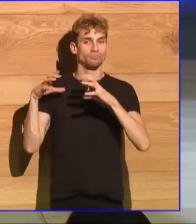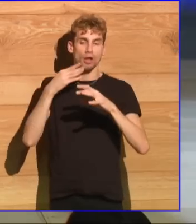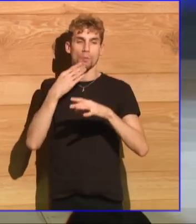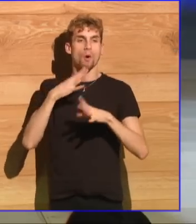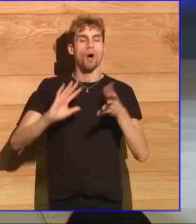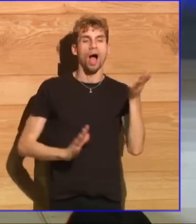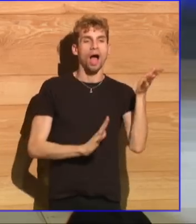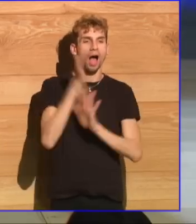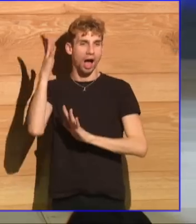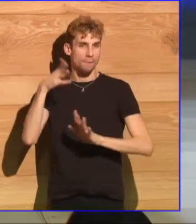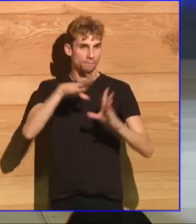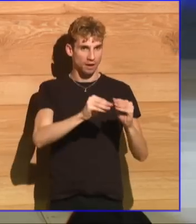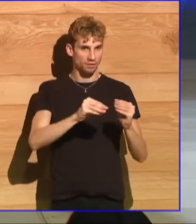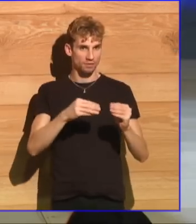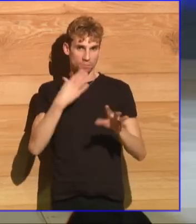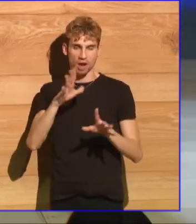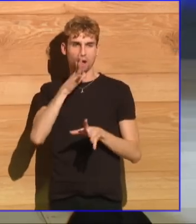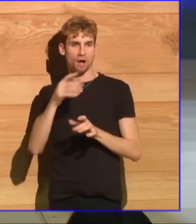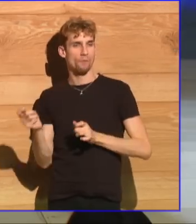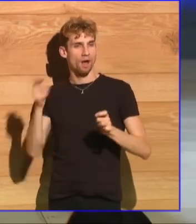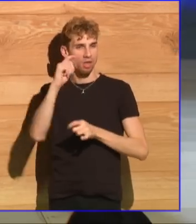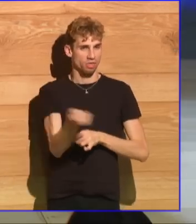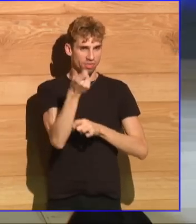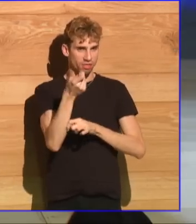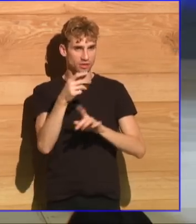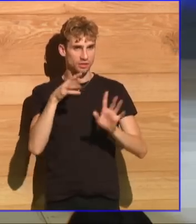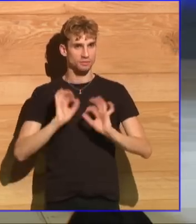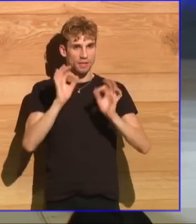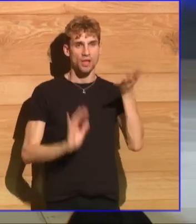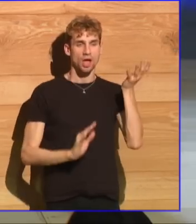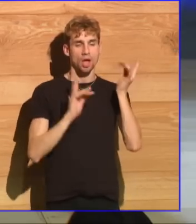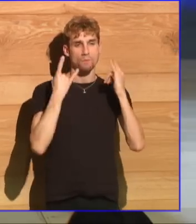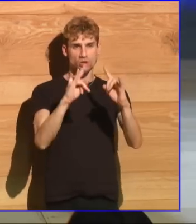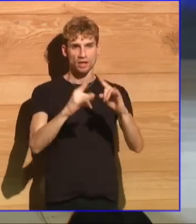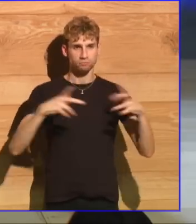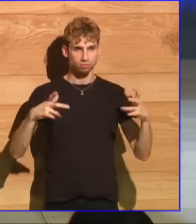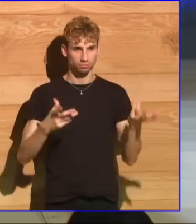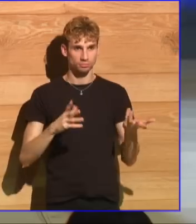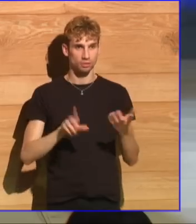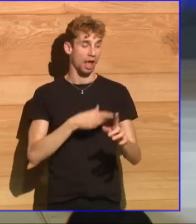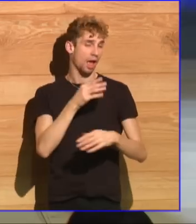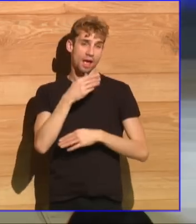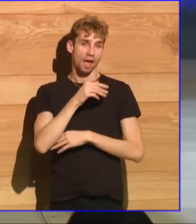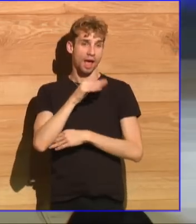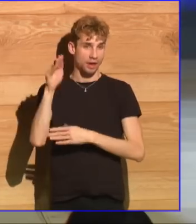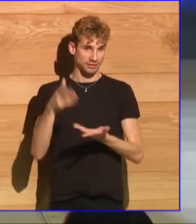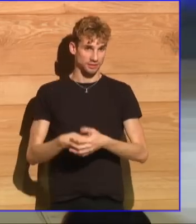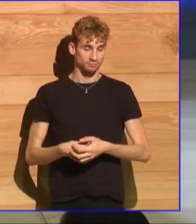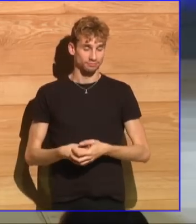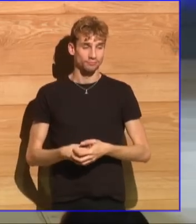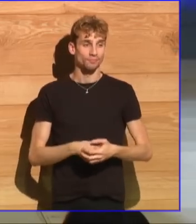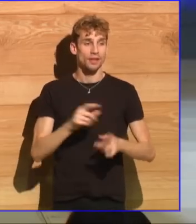tanto agua como retardantes sobre los grandes bosques. Héroes en cualquier caso. Y esta es otra